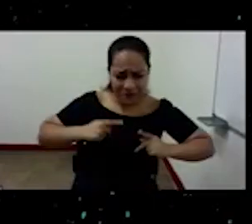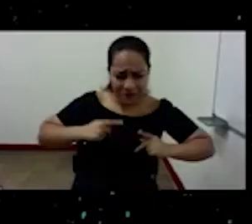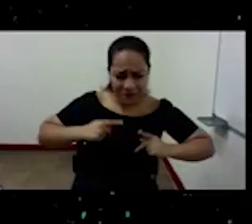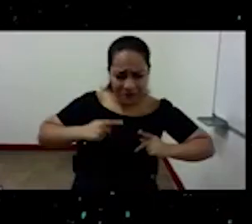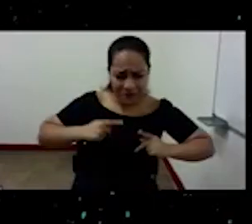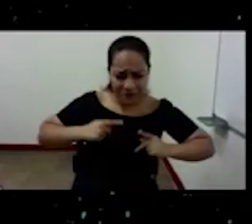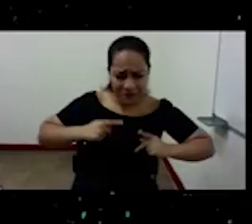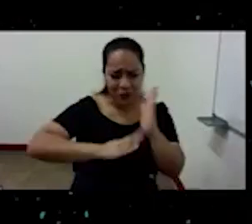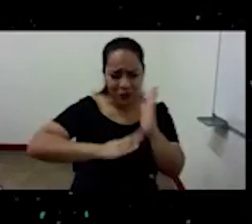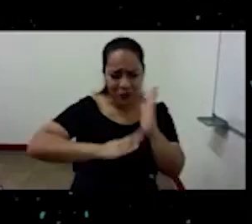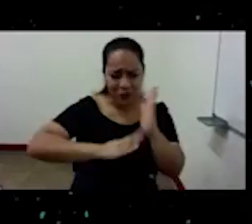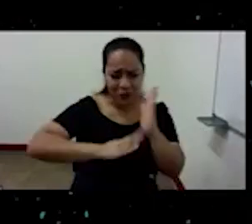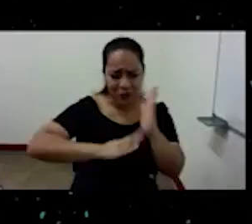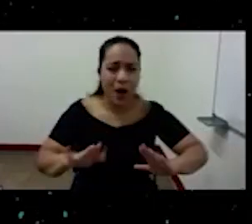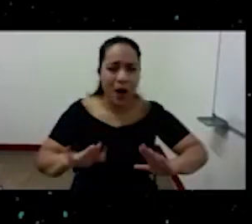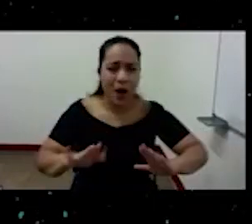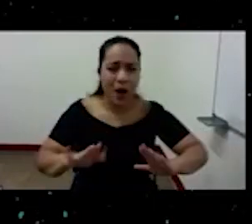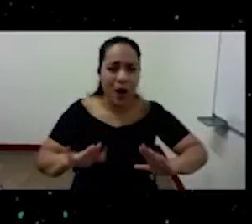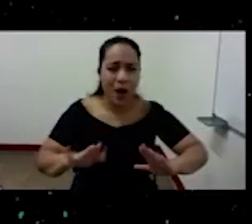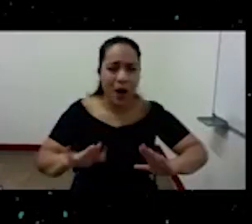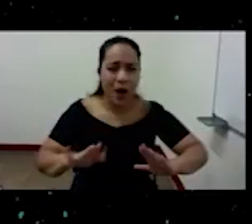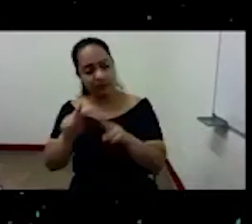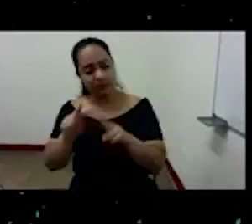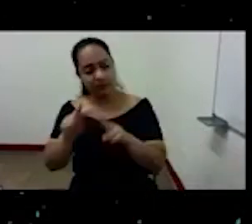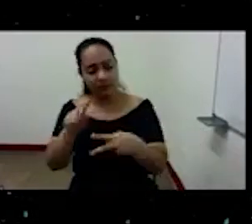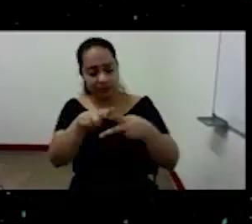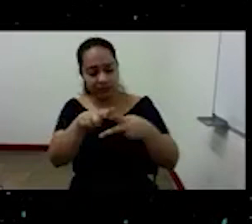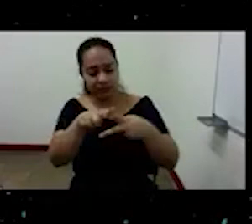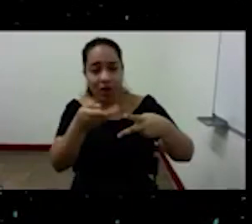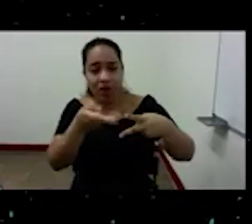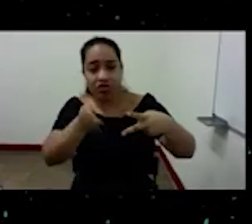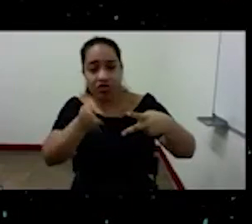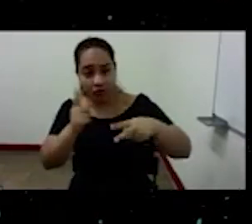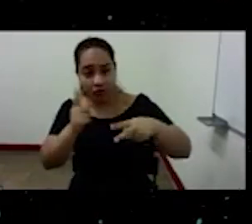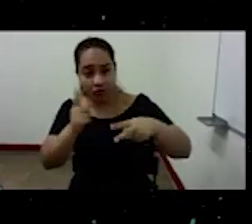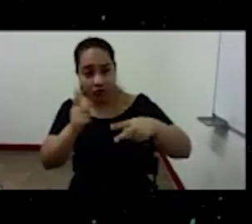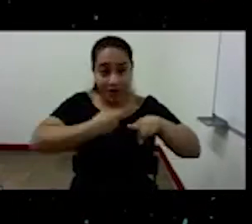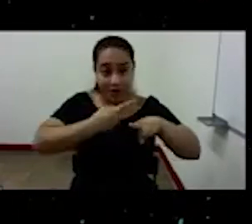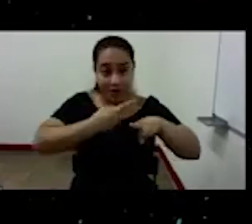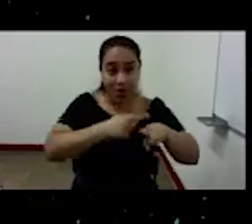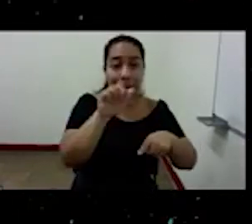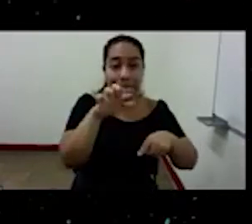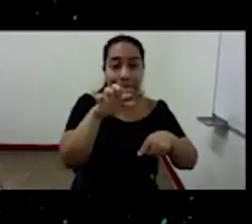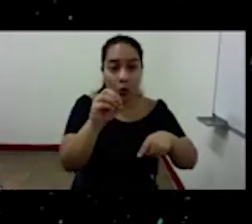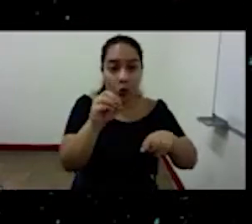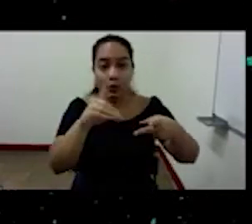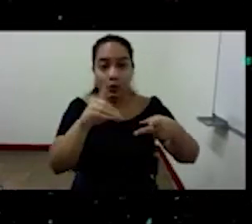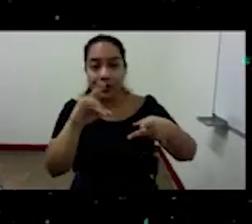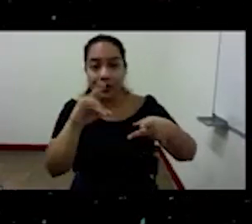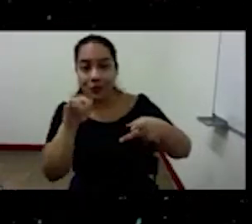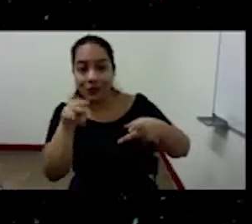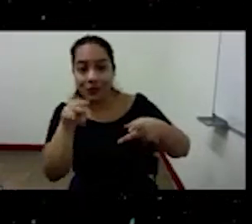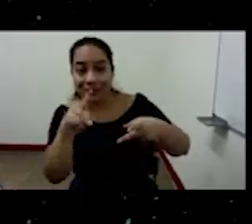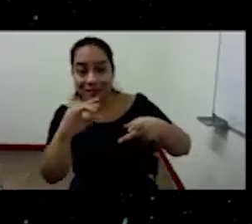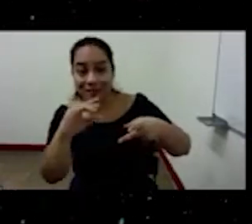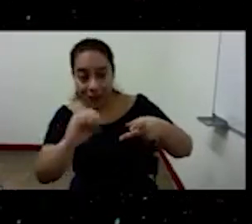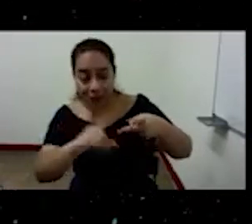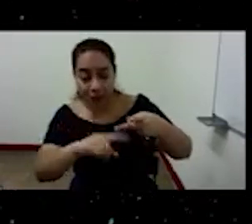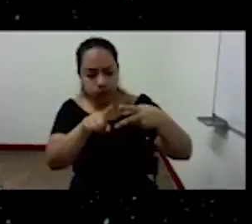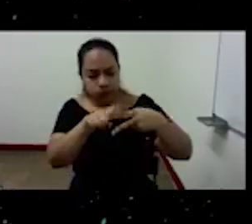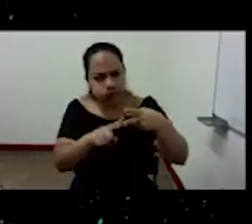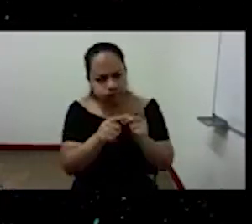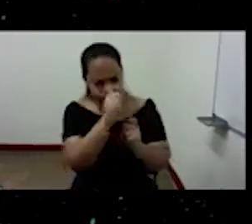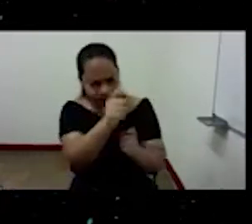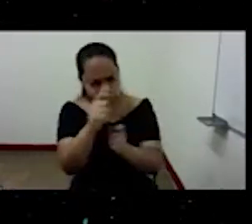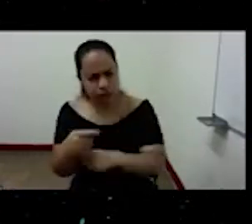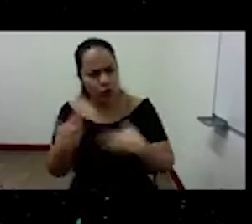arte, contemplo esas dos divinidades de los griegos, Apolo y Dioniso, y reconozco en ellos los representantes